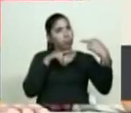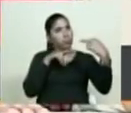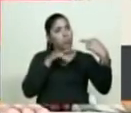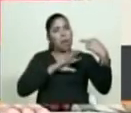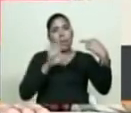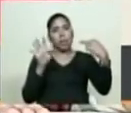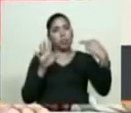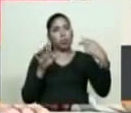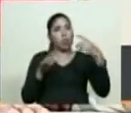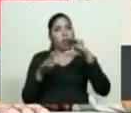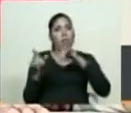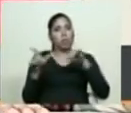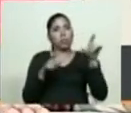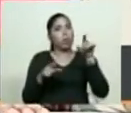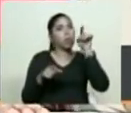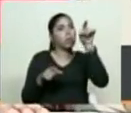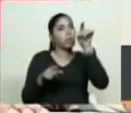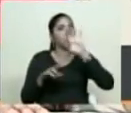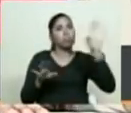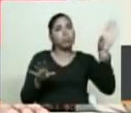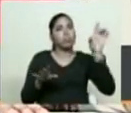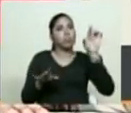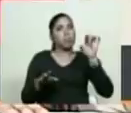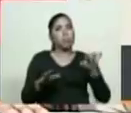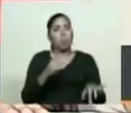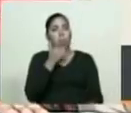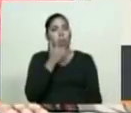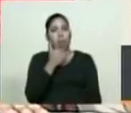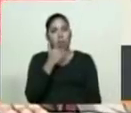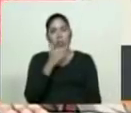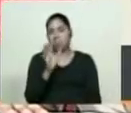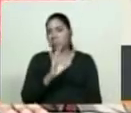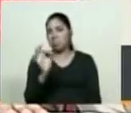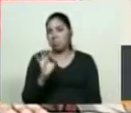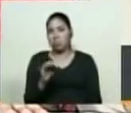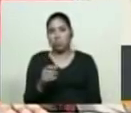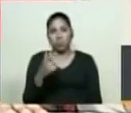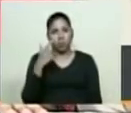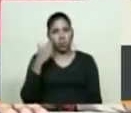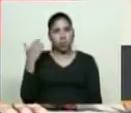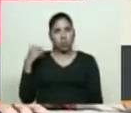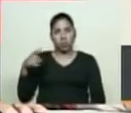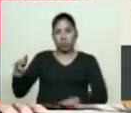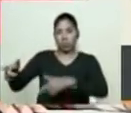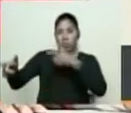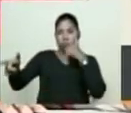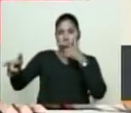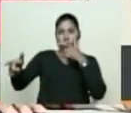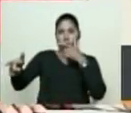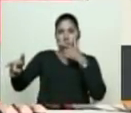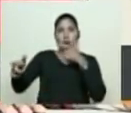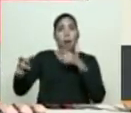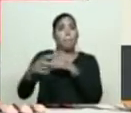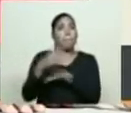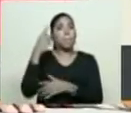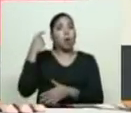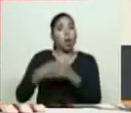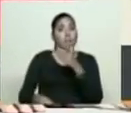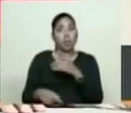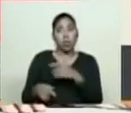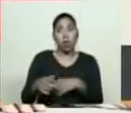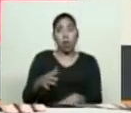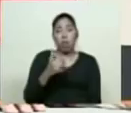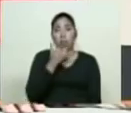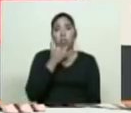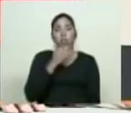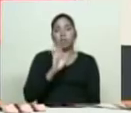izquierda. Es imposible fallar, como los francotiradores que dicen, prohibido fallar, así, sube, prohibido fallar